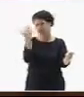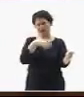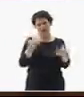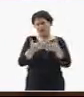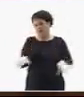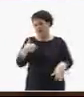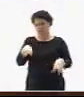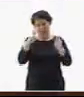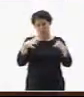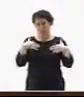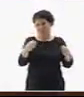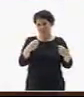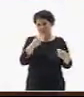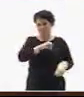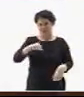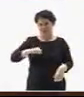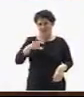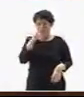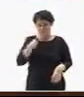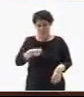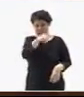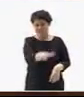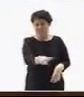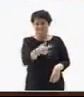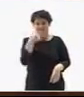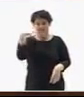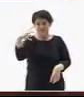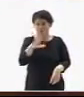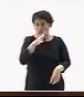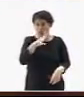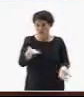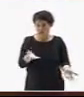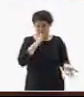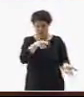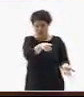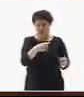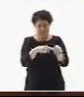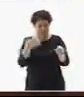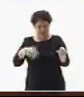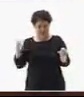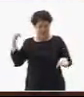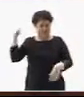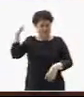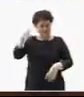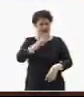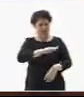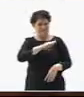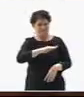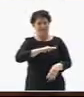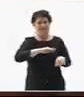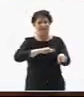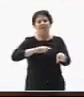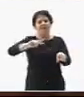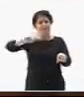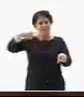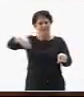Baltar es conocido, por ejemplo, por ser durante bastante tiempo el vicepresidente